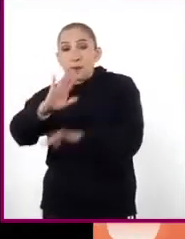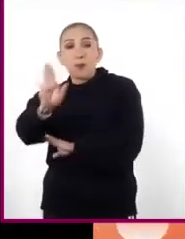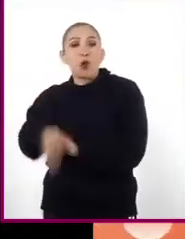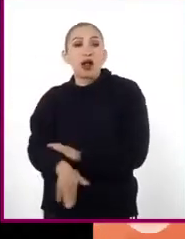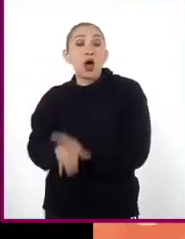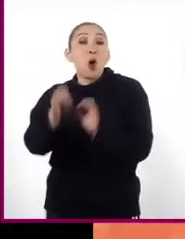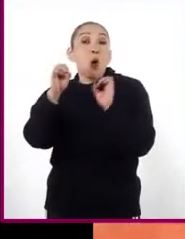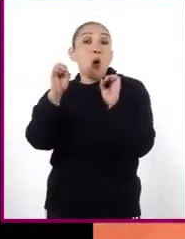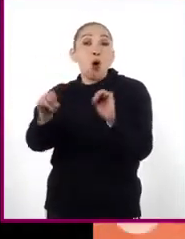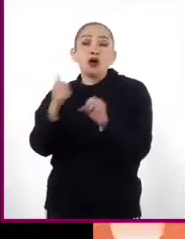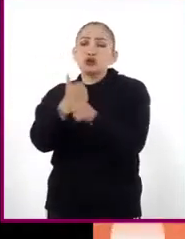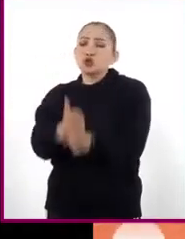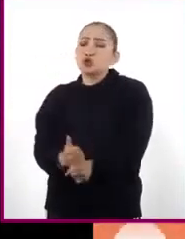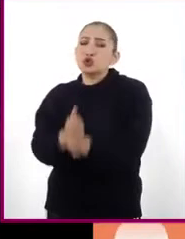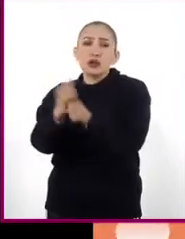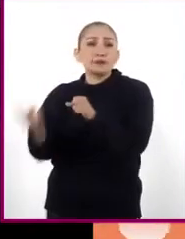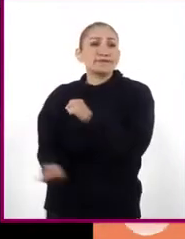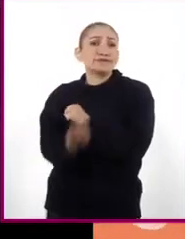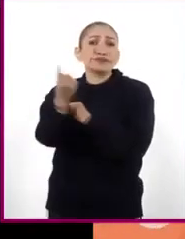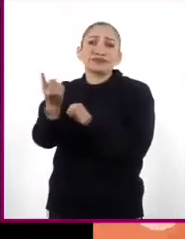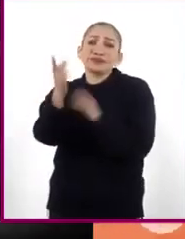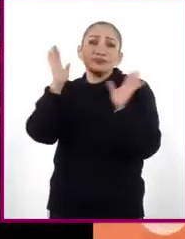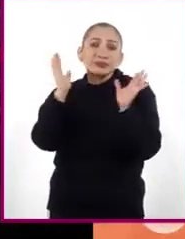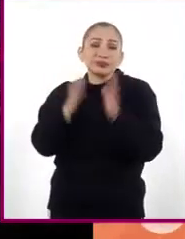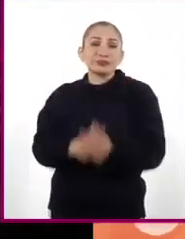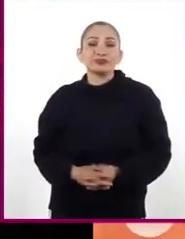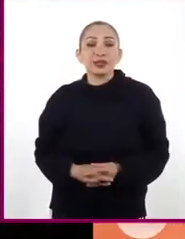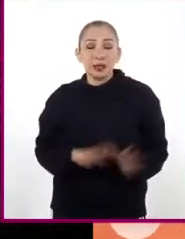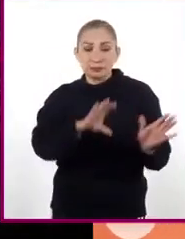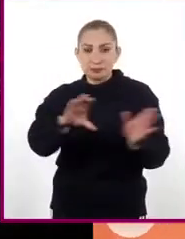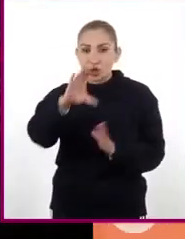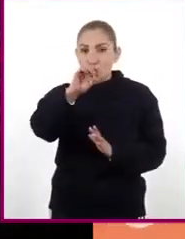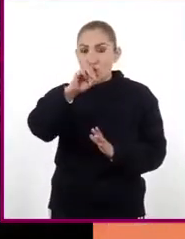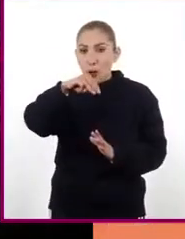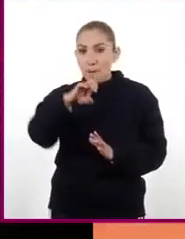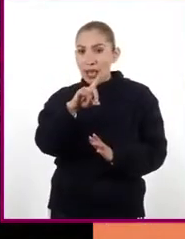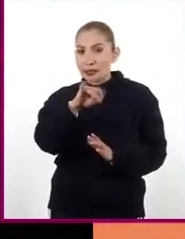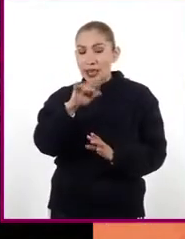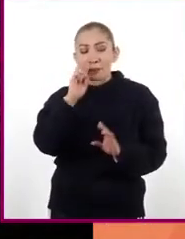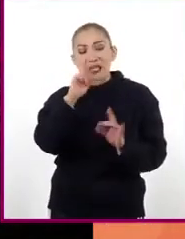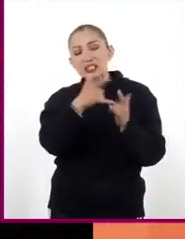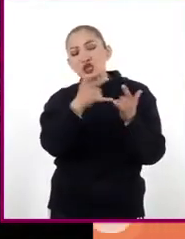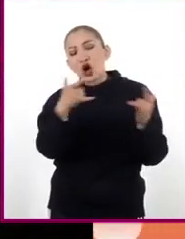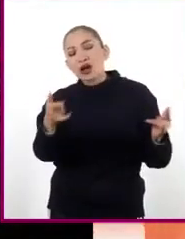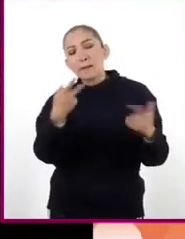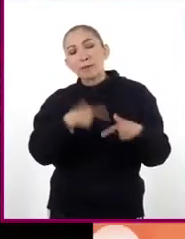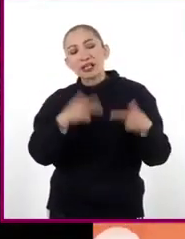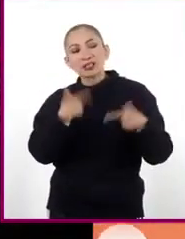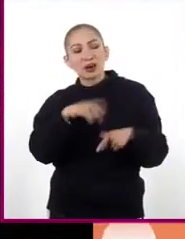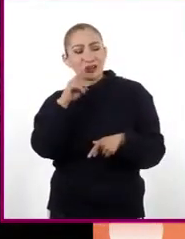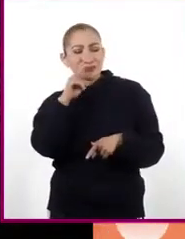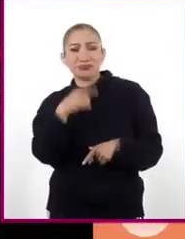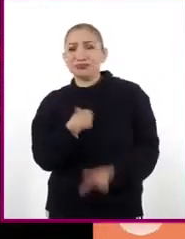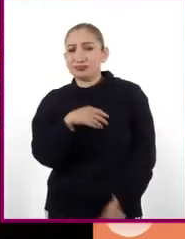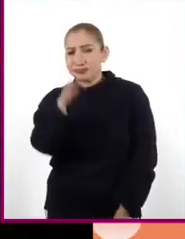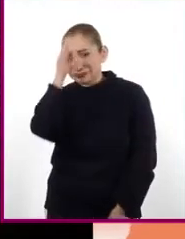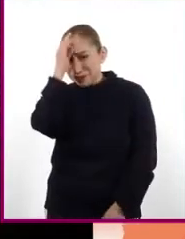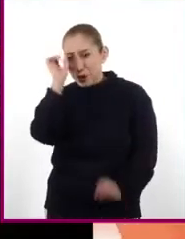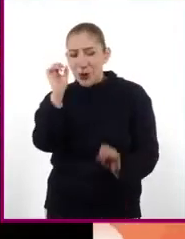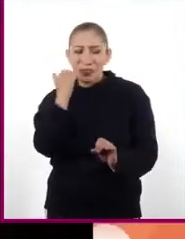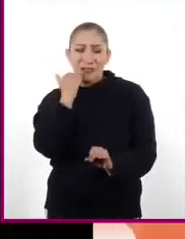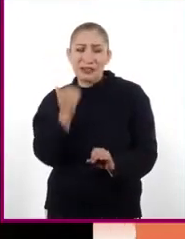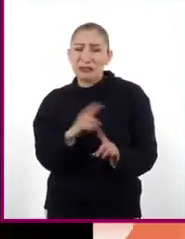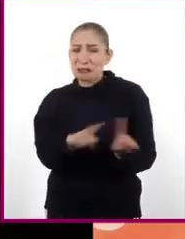muere o sufre como resultado de su desgracia. La comedia cuenta el drama de un personaje poco virtuoso o con